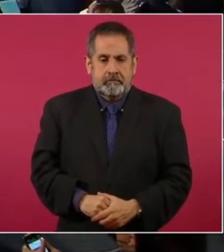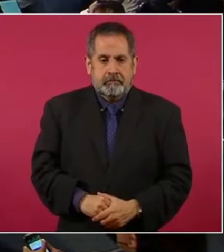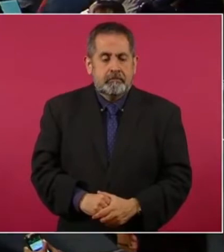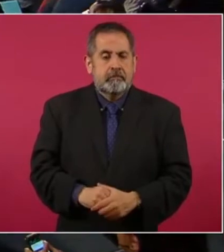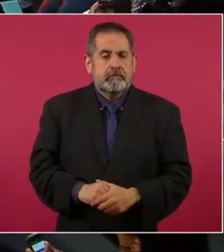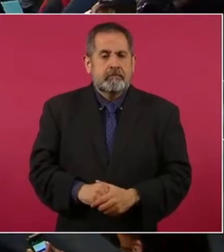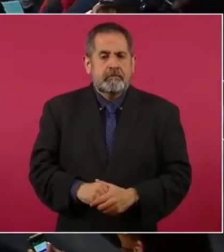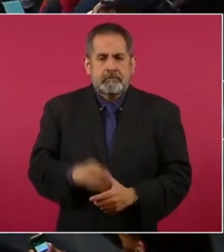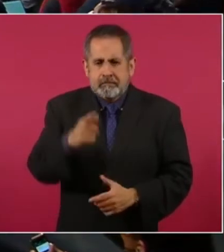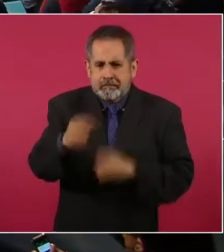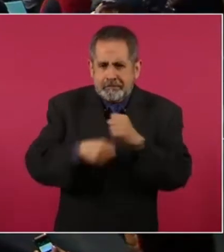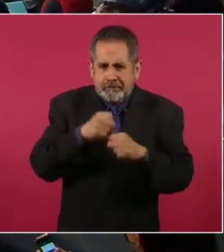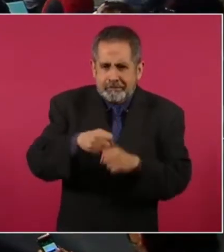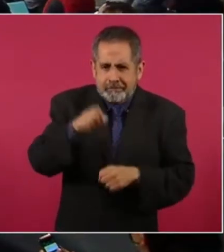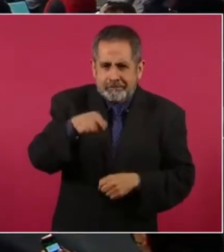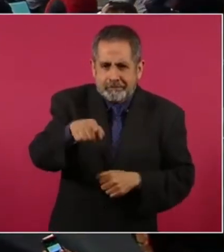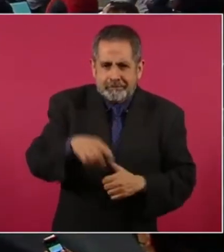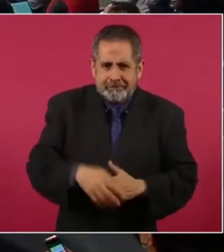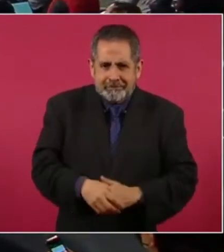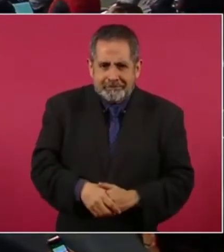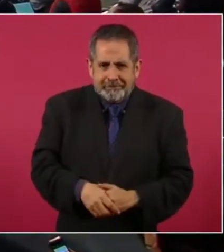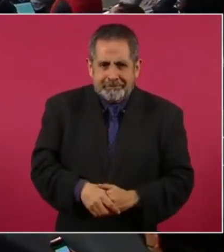¿Qué edad tienes tú?